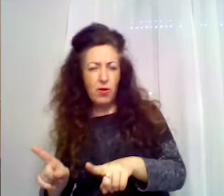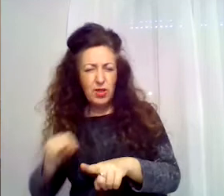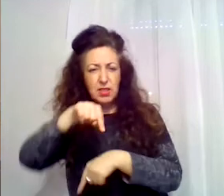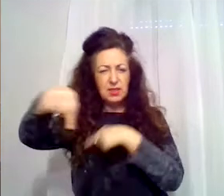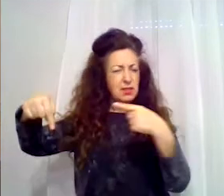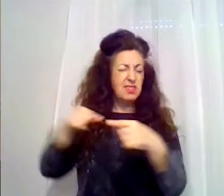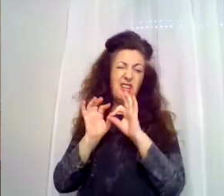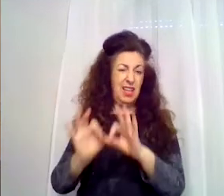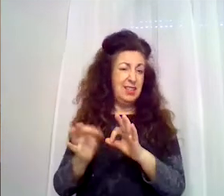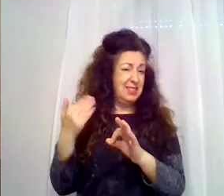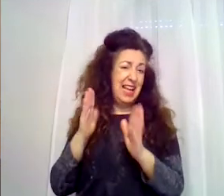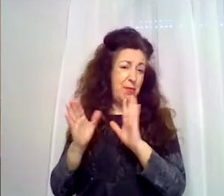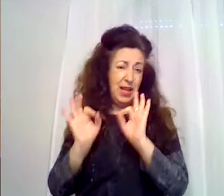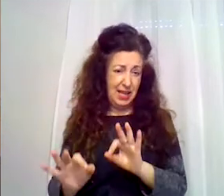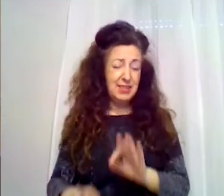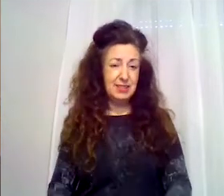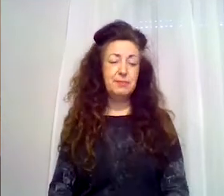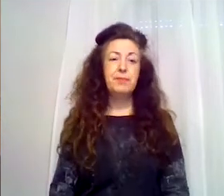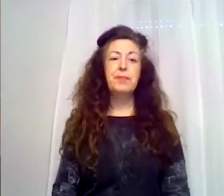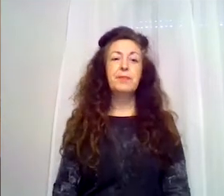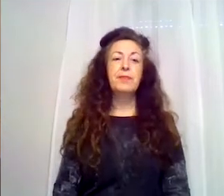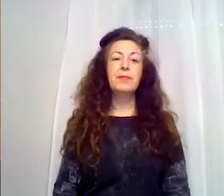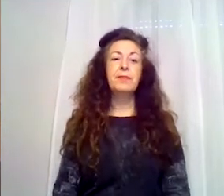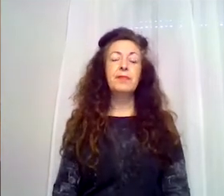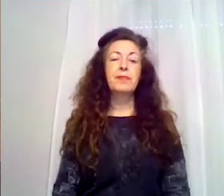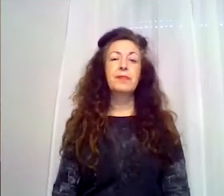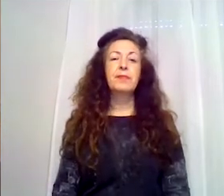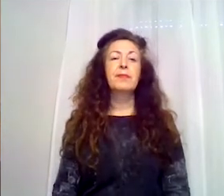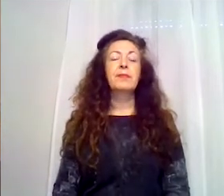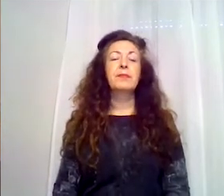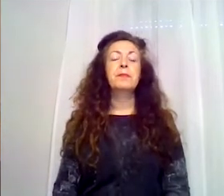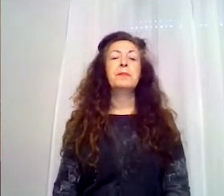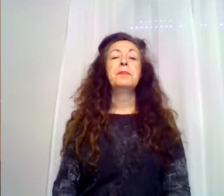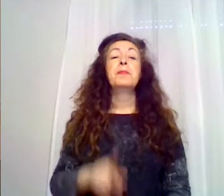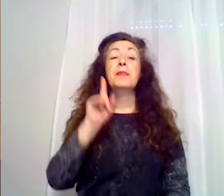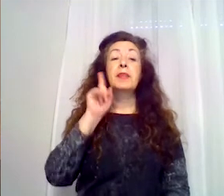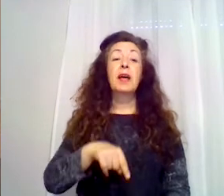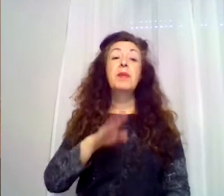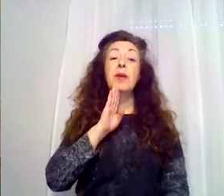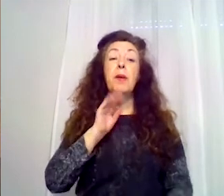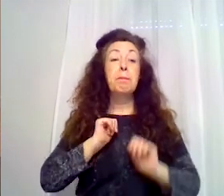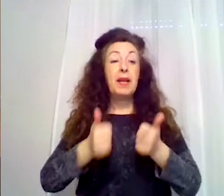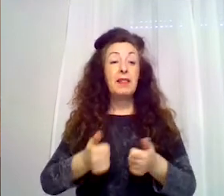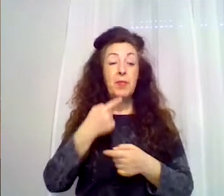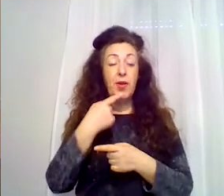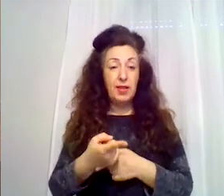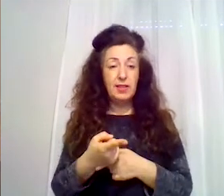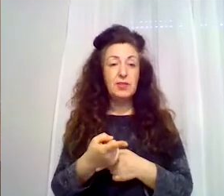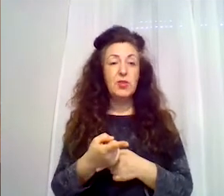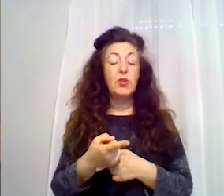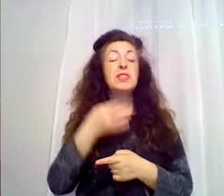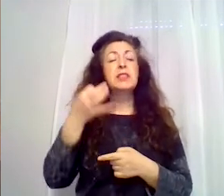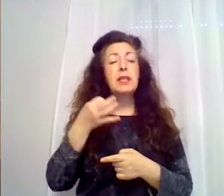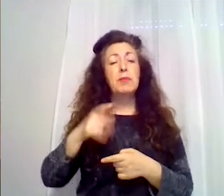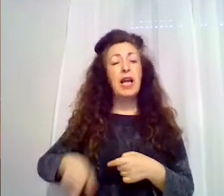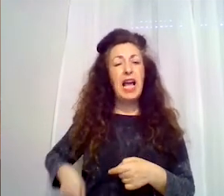y al servicio, por lo tanto, del Estado inglés. Claro, eso ya indica, como se ha dicho antes muy